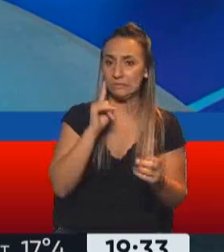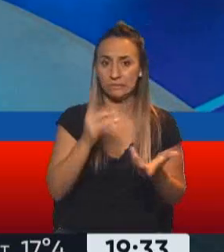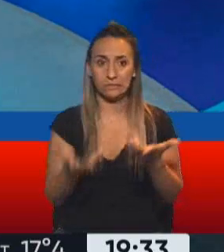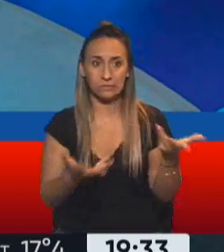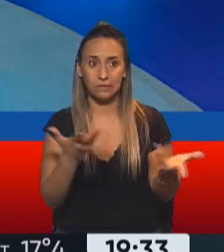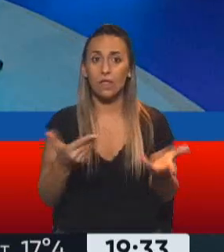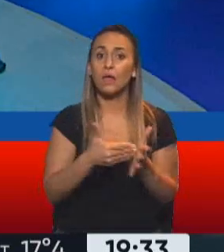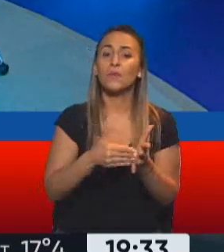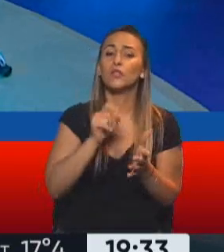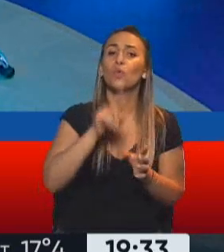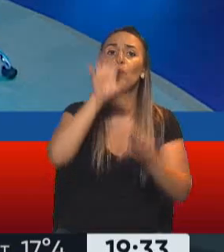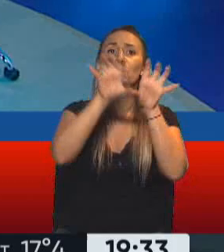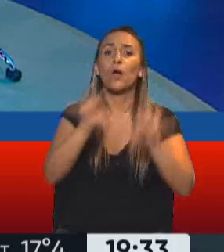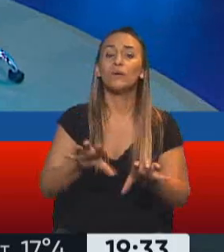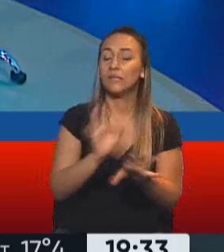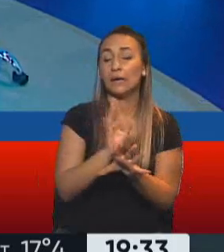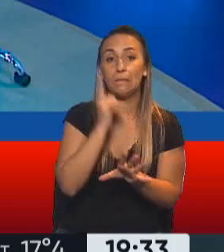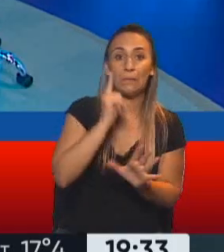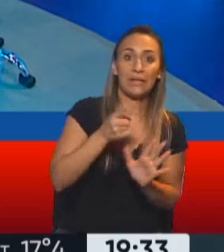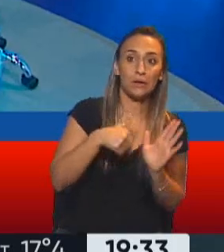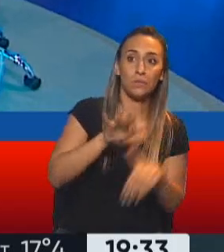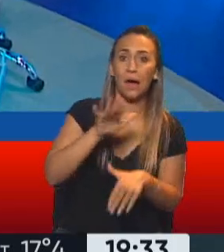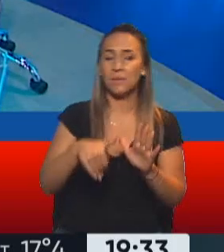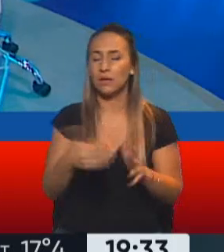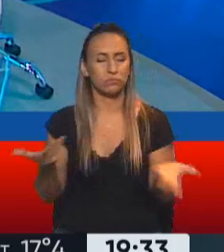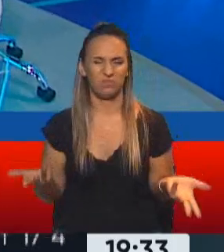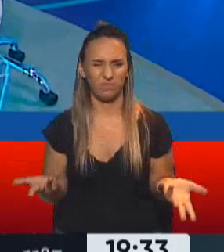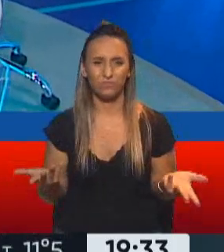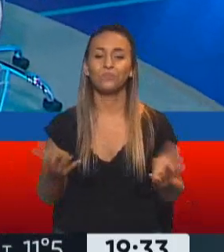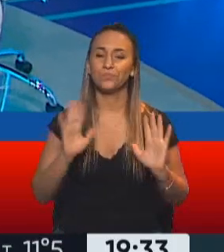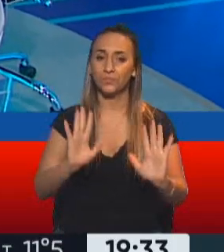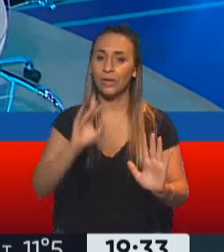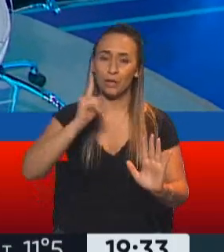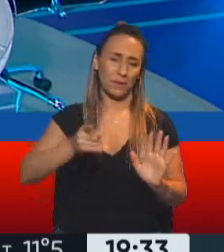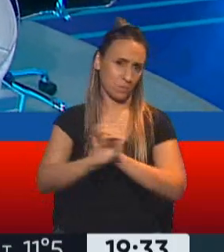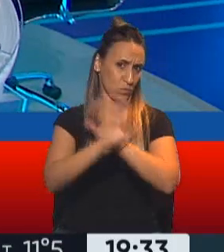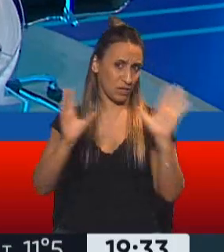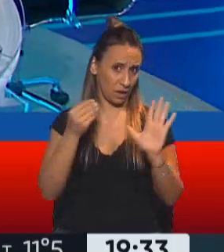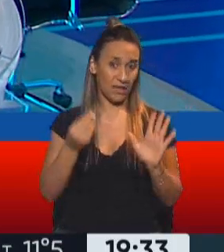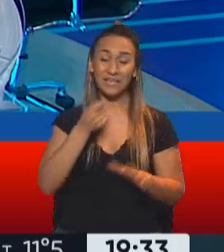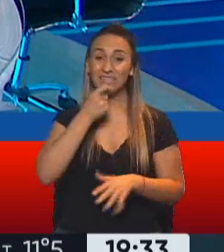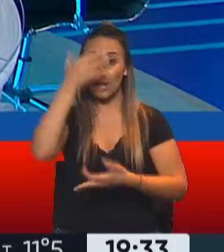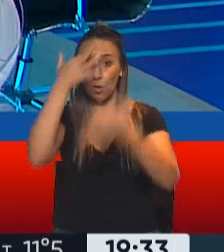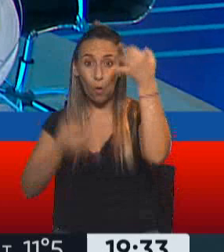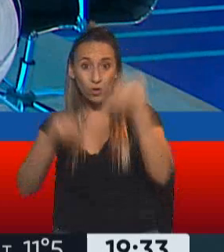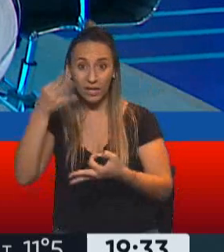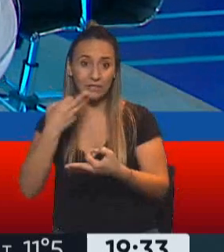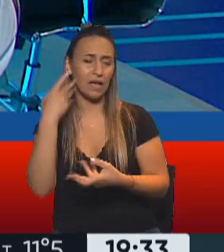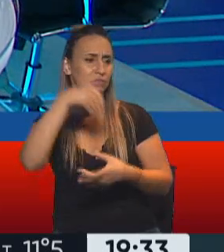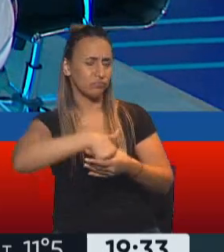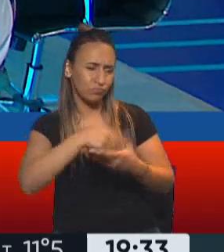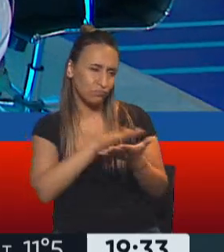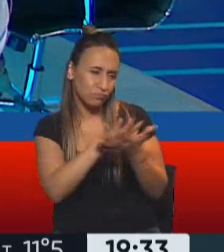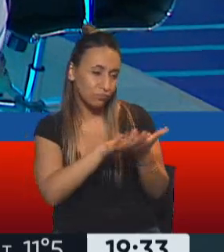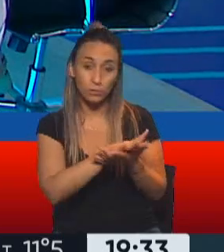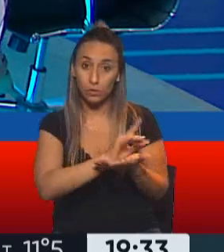que viva. Sí, además un caso en el que, como decís, se ve claramente cuando la justicia no interviene pese a las denuncias reiteradas de la que después es